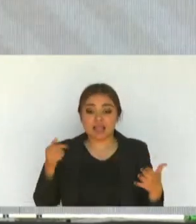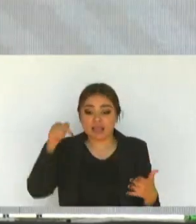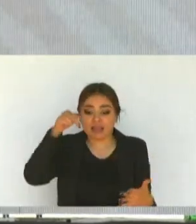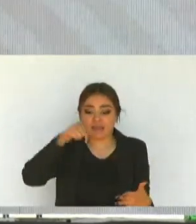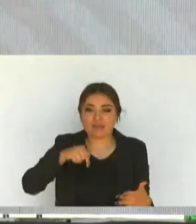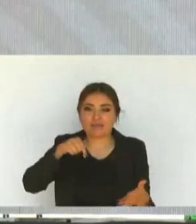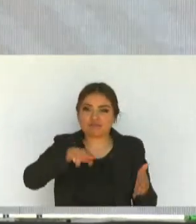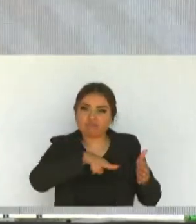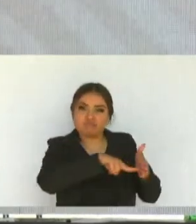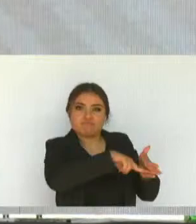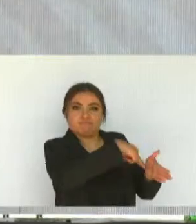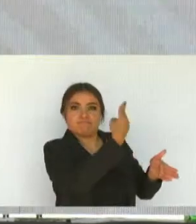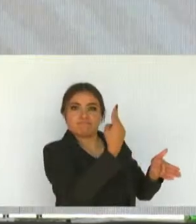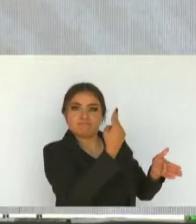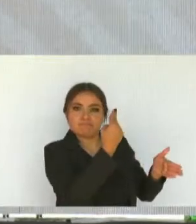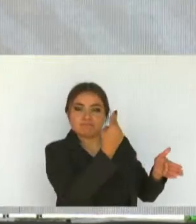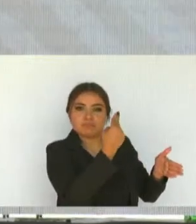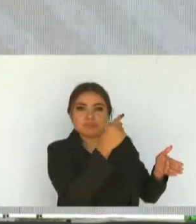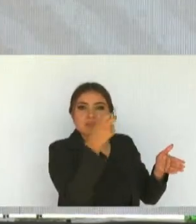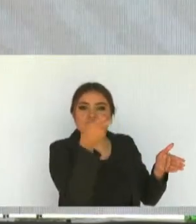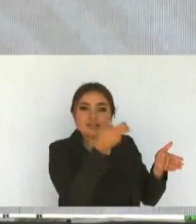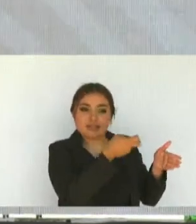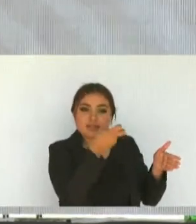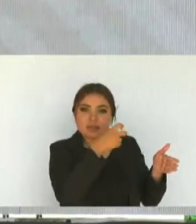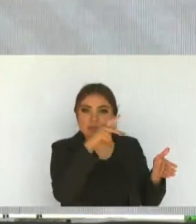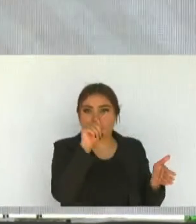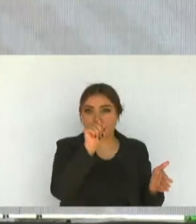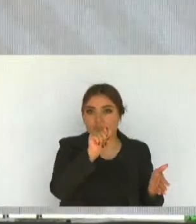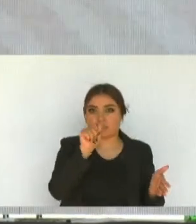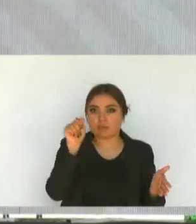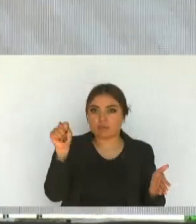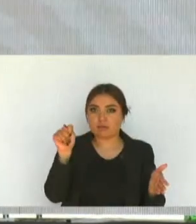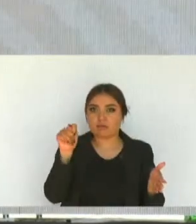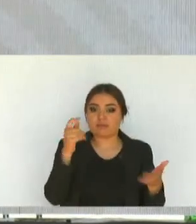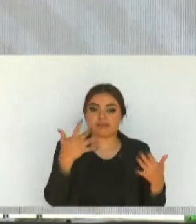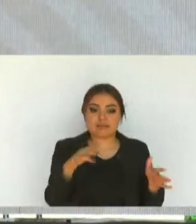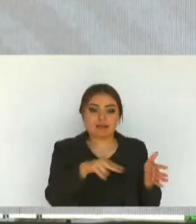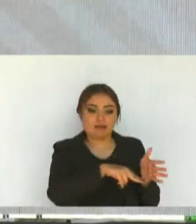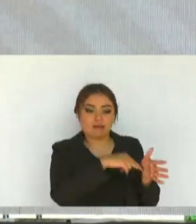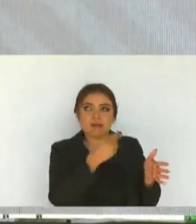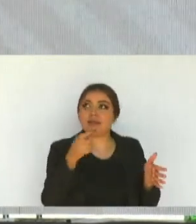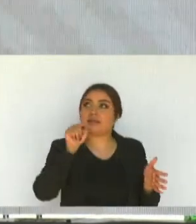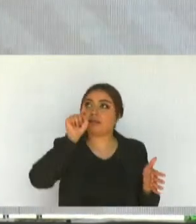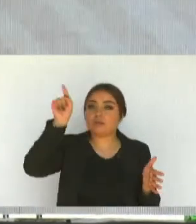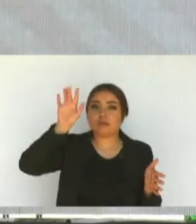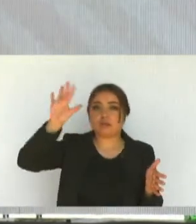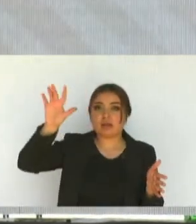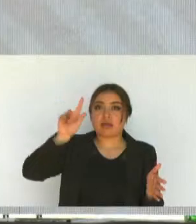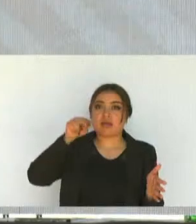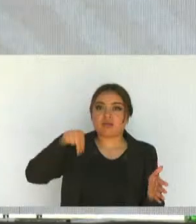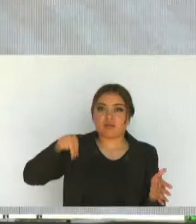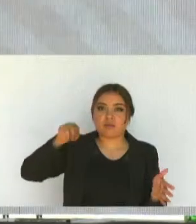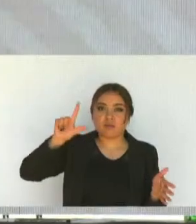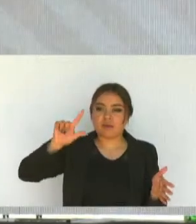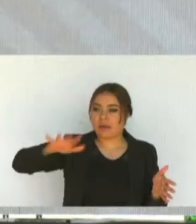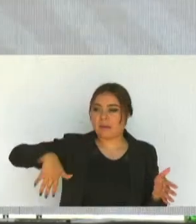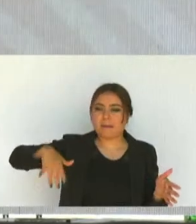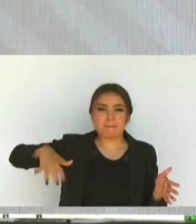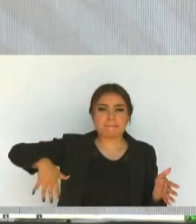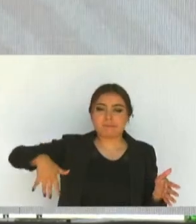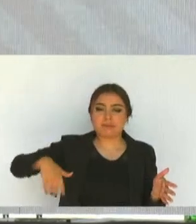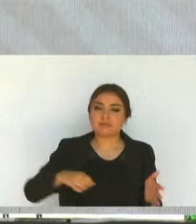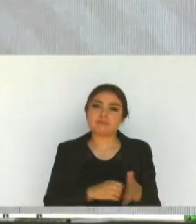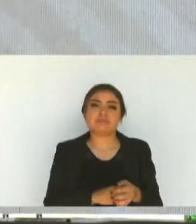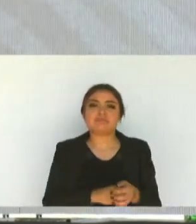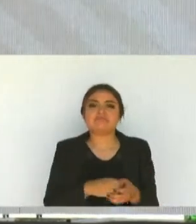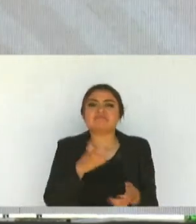Esto que hoy firmamos aquí en Torreón y que se firmó en Nuevo León hace algunos días,